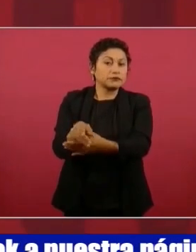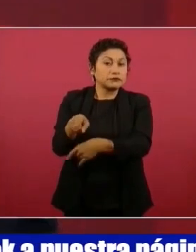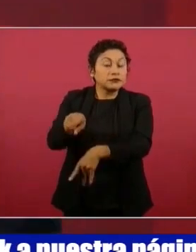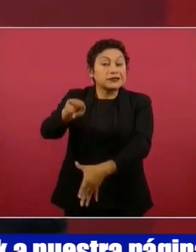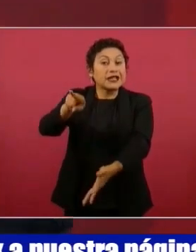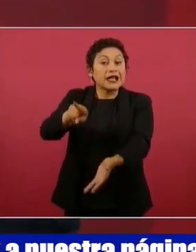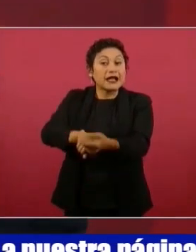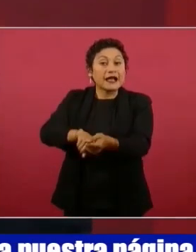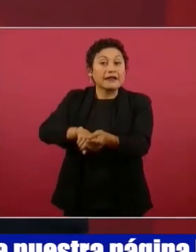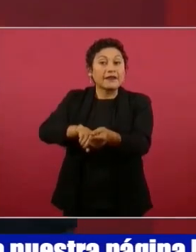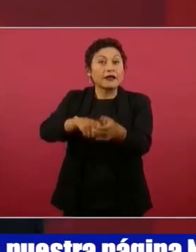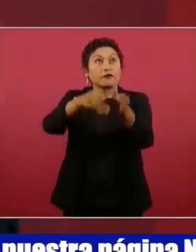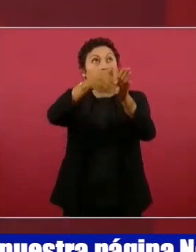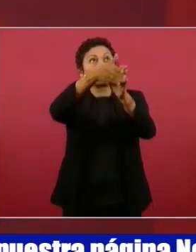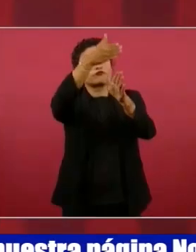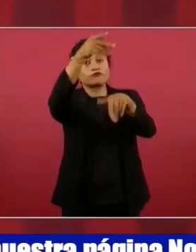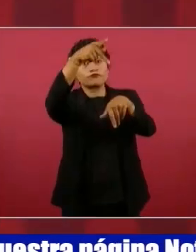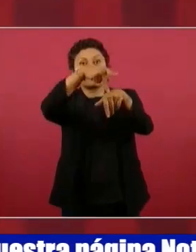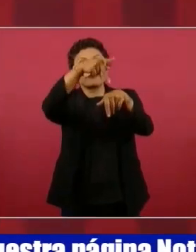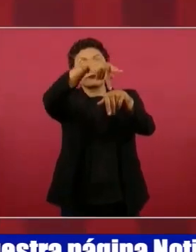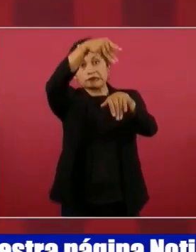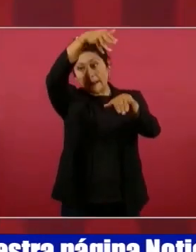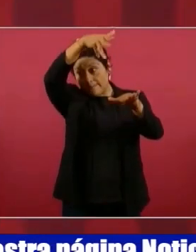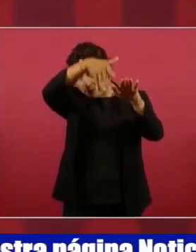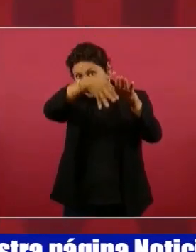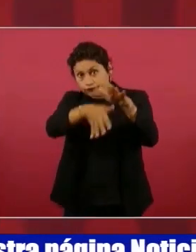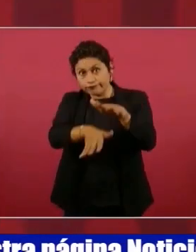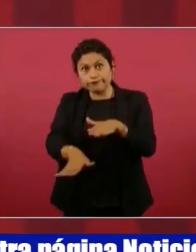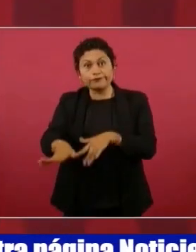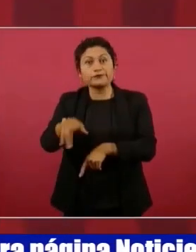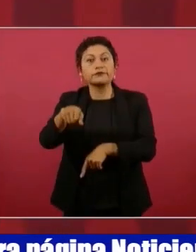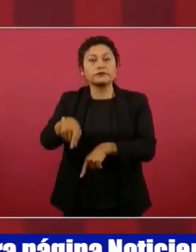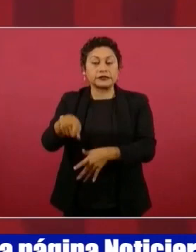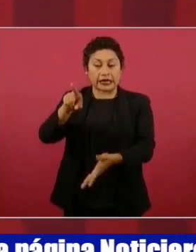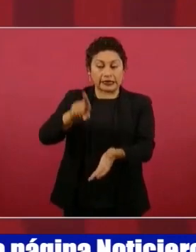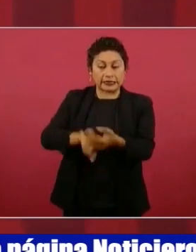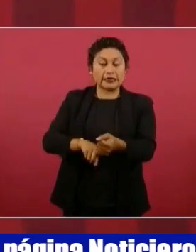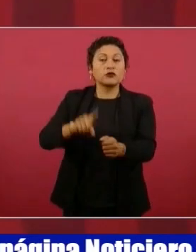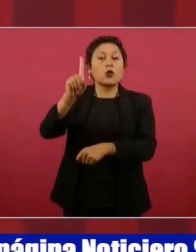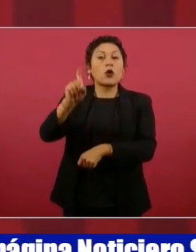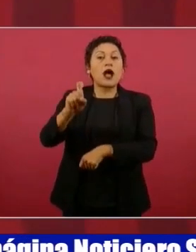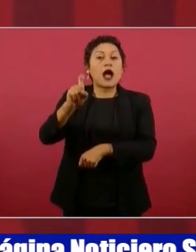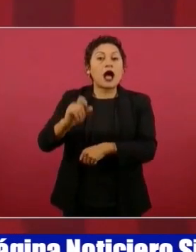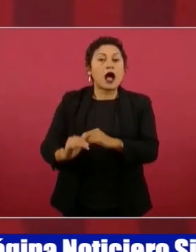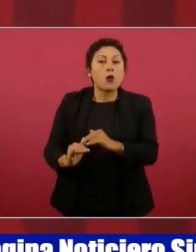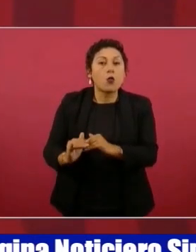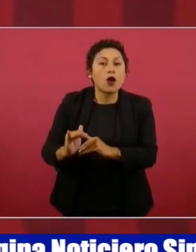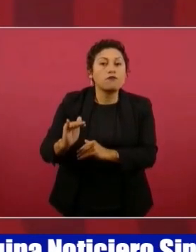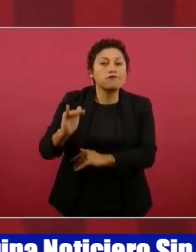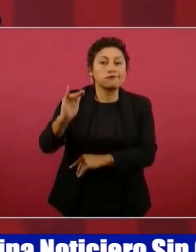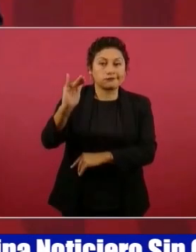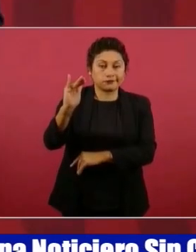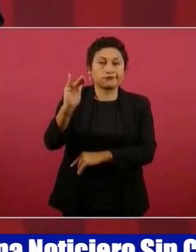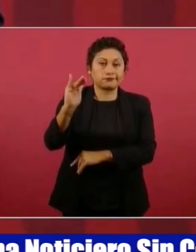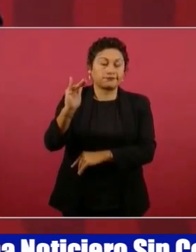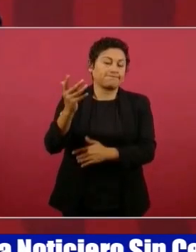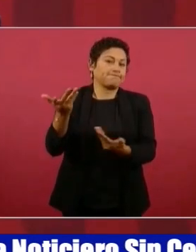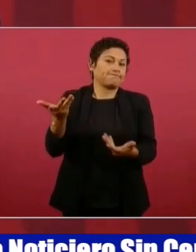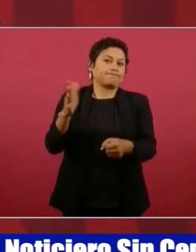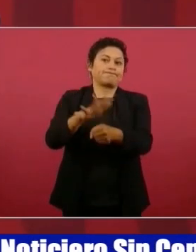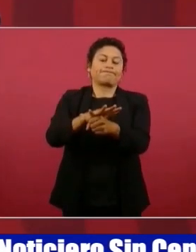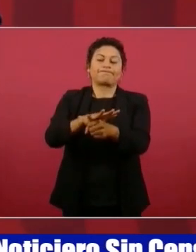y esa mina abandonada estaba llena de agua y se